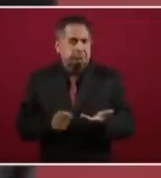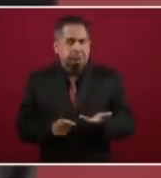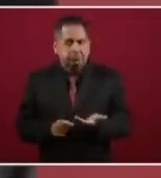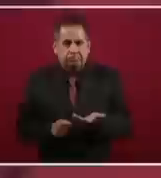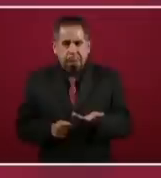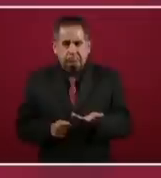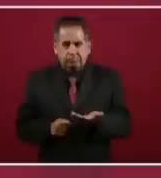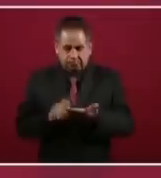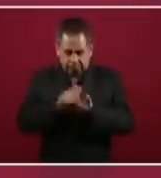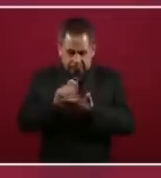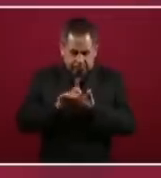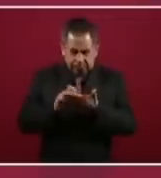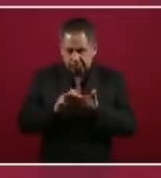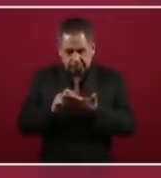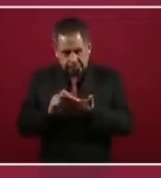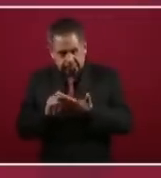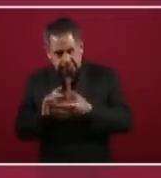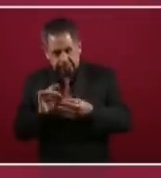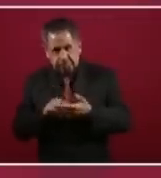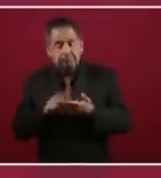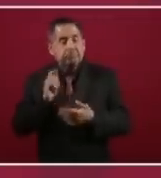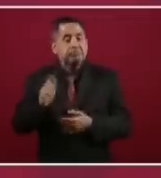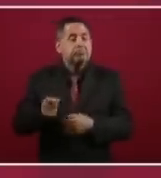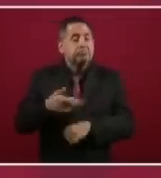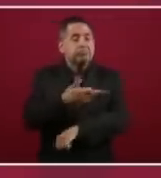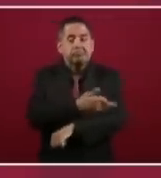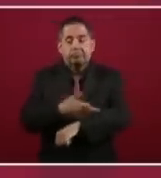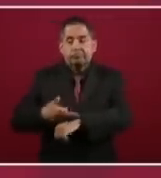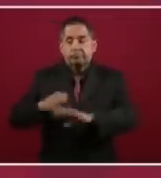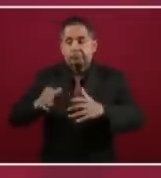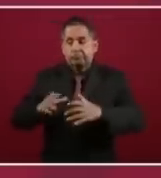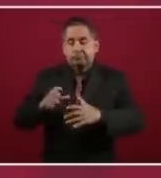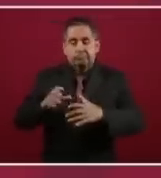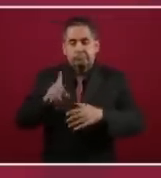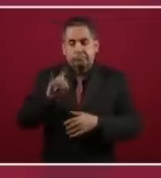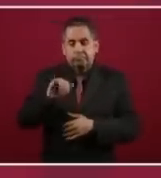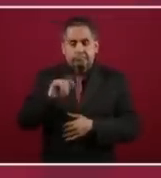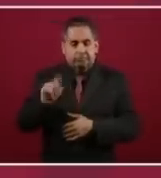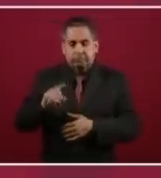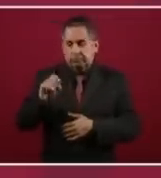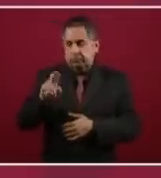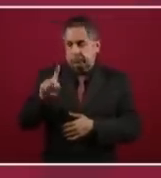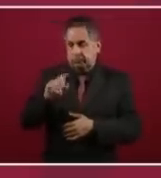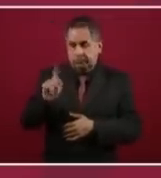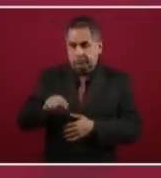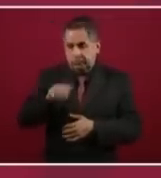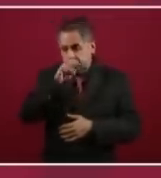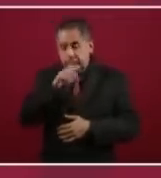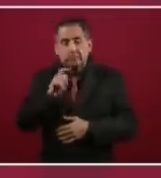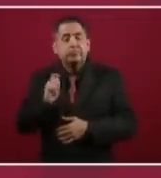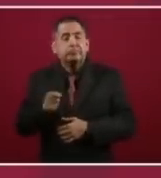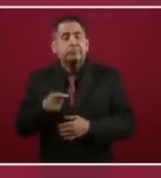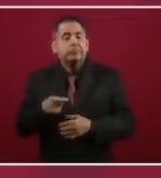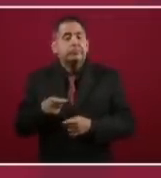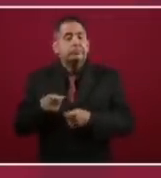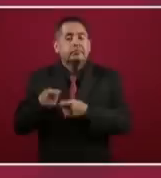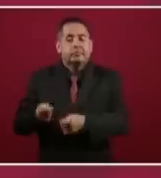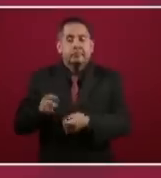unos borradores que la familia de Díaz Ordaz le prestó